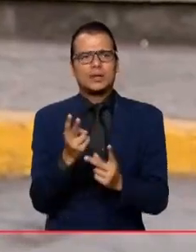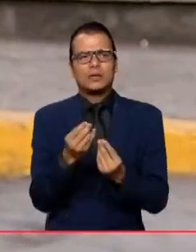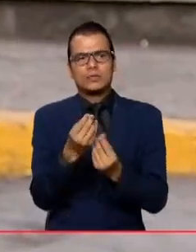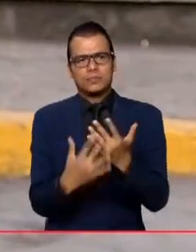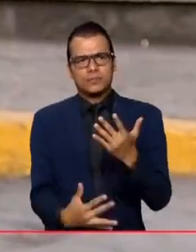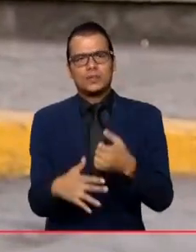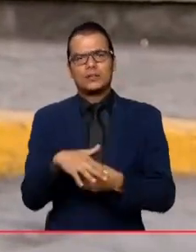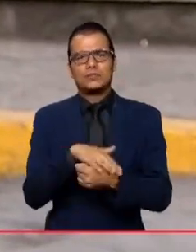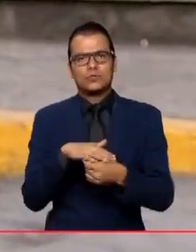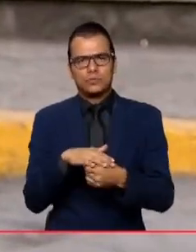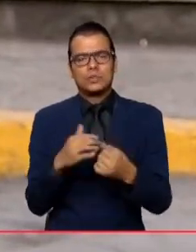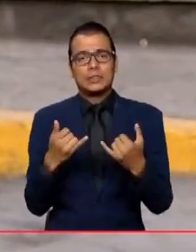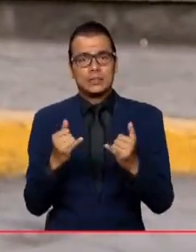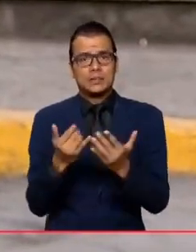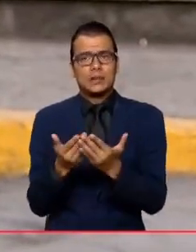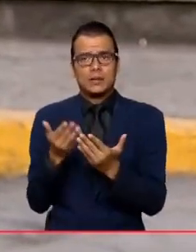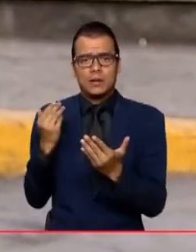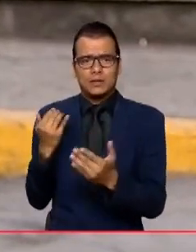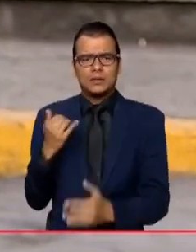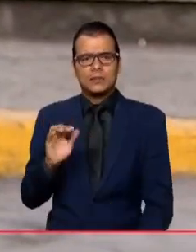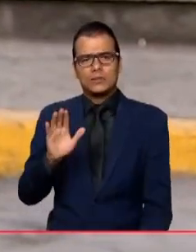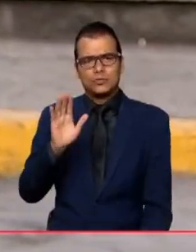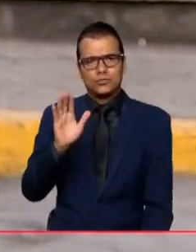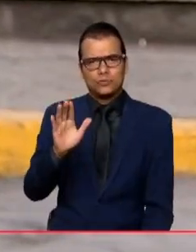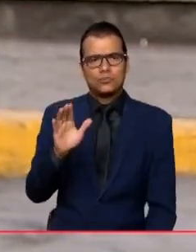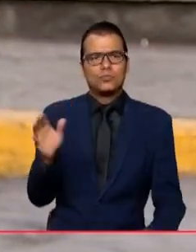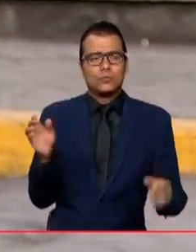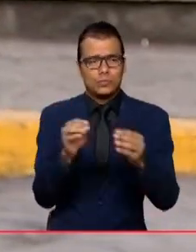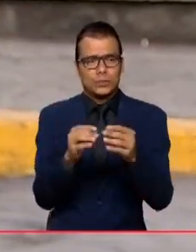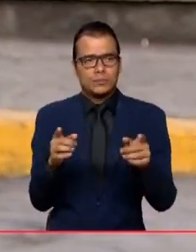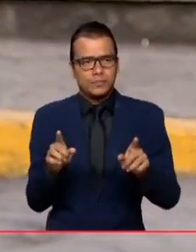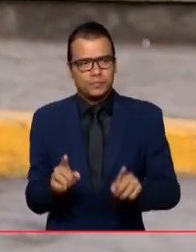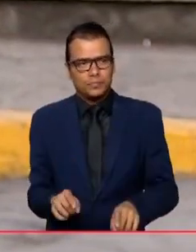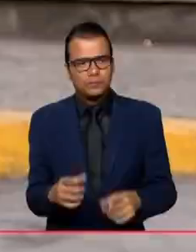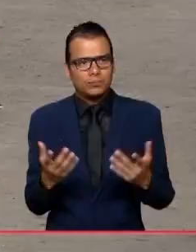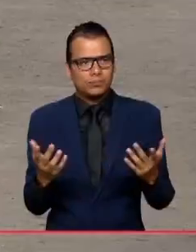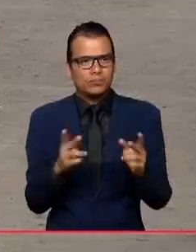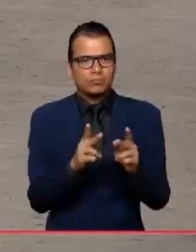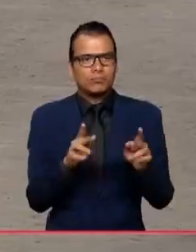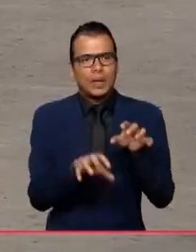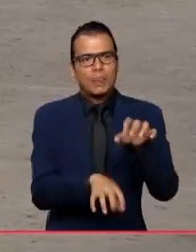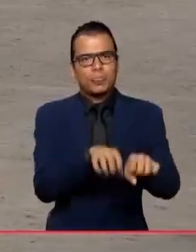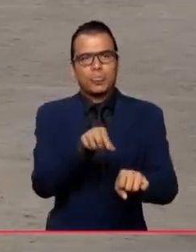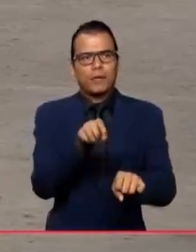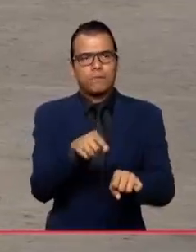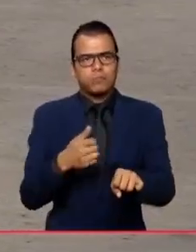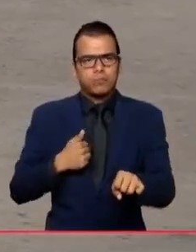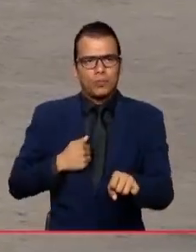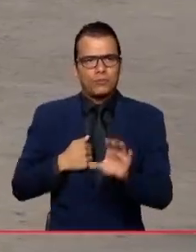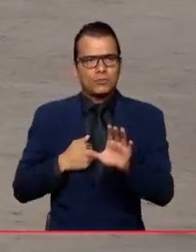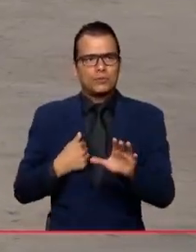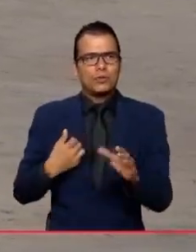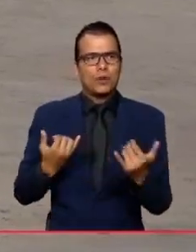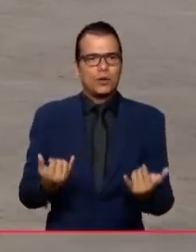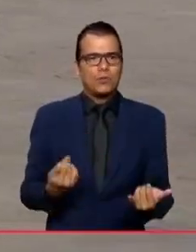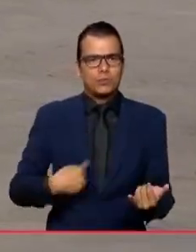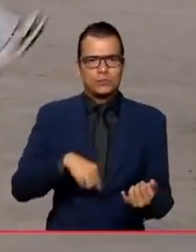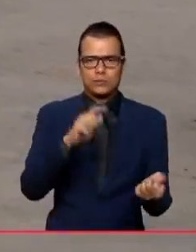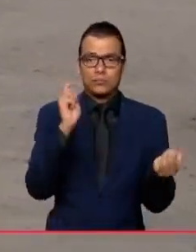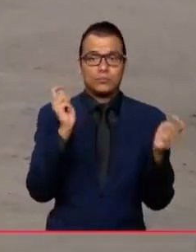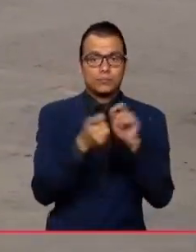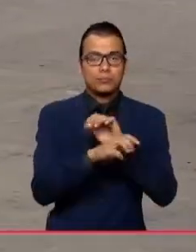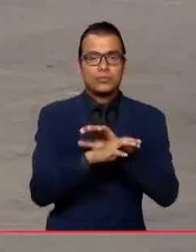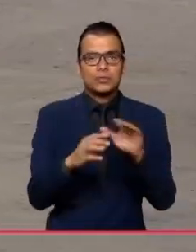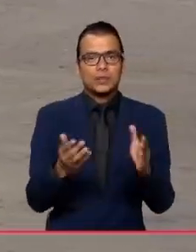microtráfico, de problemas de ocupación de espacio público, entonces eso nos ha ayudado a bajar el índice.